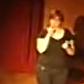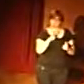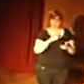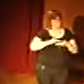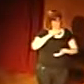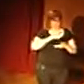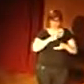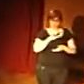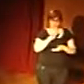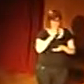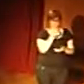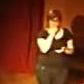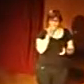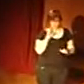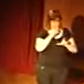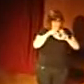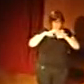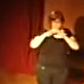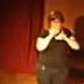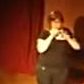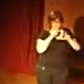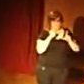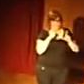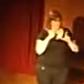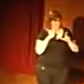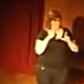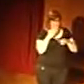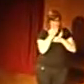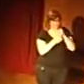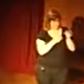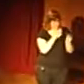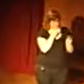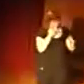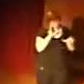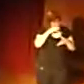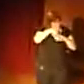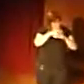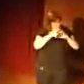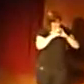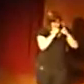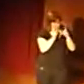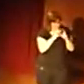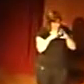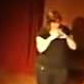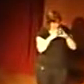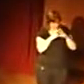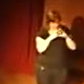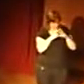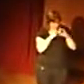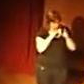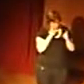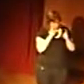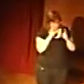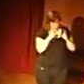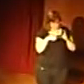capacidades de villamil para esta interpretación que hizo como nadie de los interiores góticos sobre todo piensen que el mundo gótico románico también